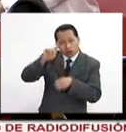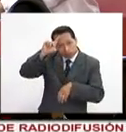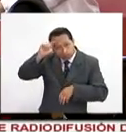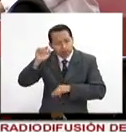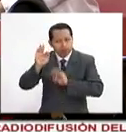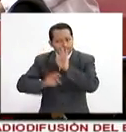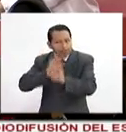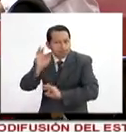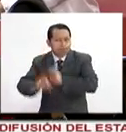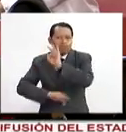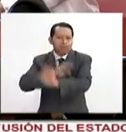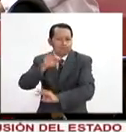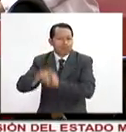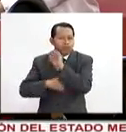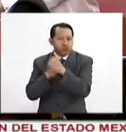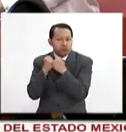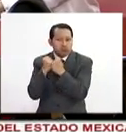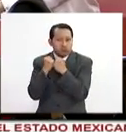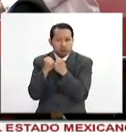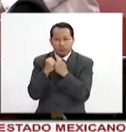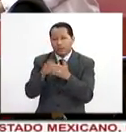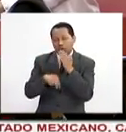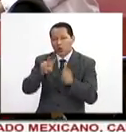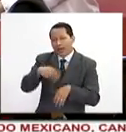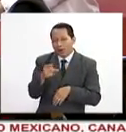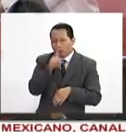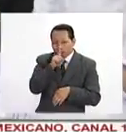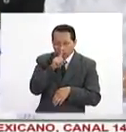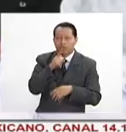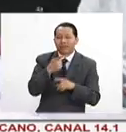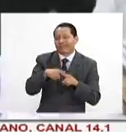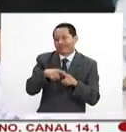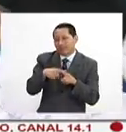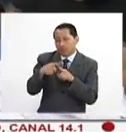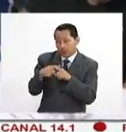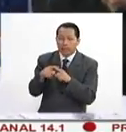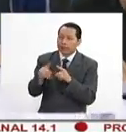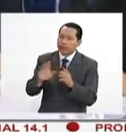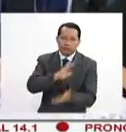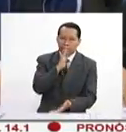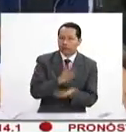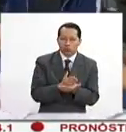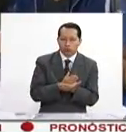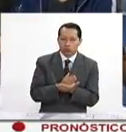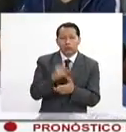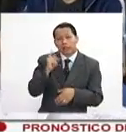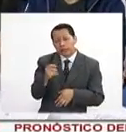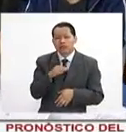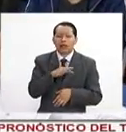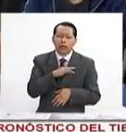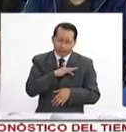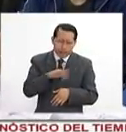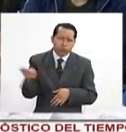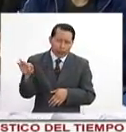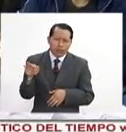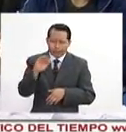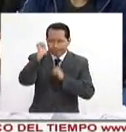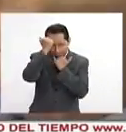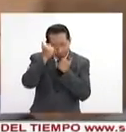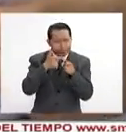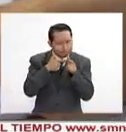se le han dado muchas concesiones, por ejemplo, no adoptar el euro, muchas de estas otras cosas. Claro. Entonces, técnicamente se ve muy